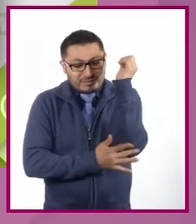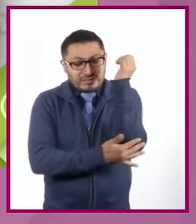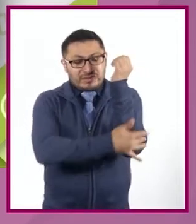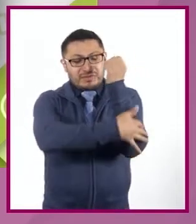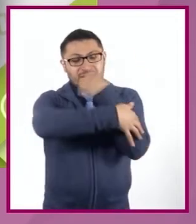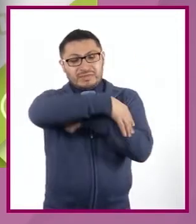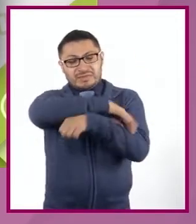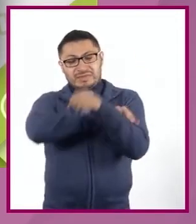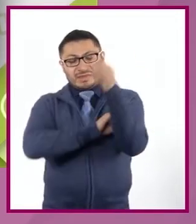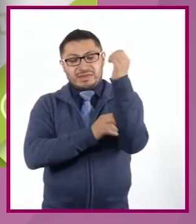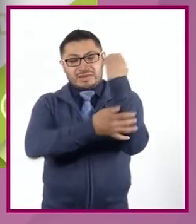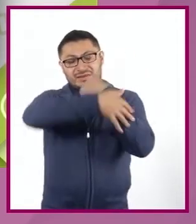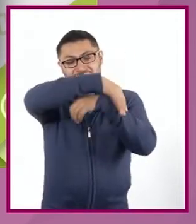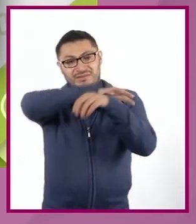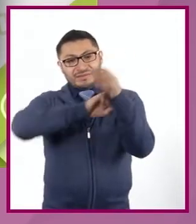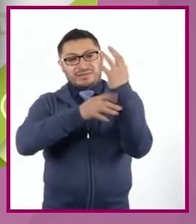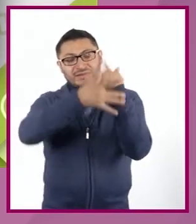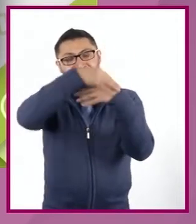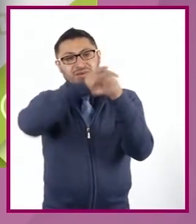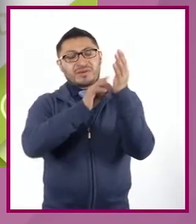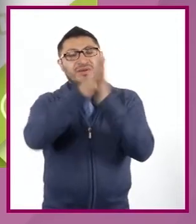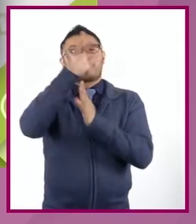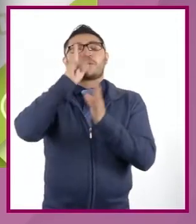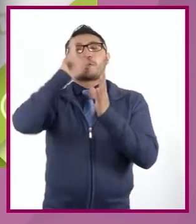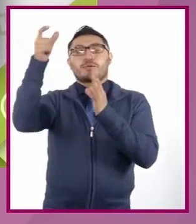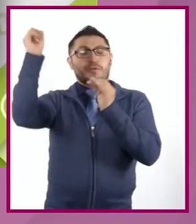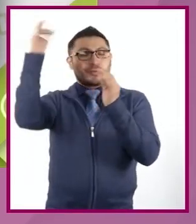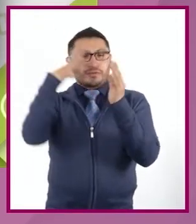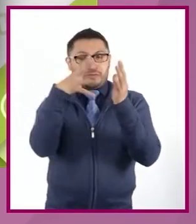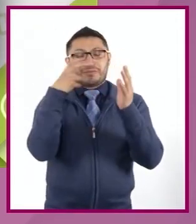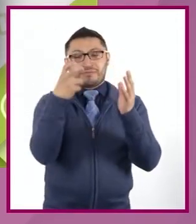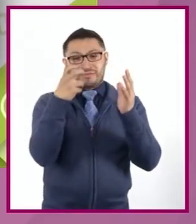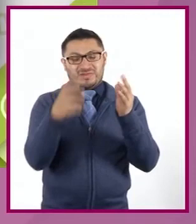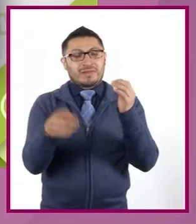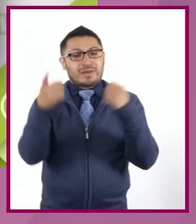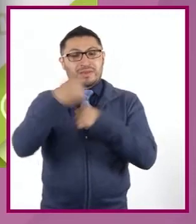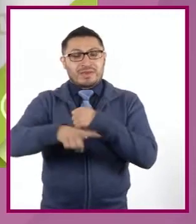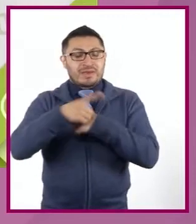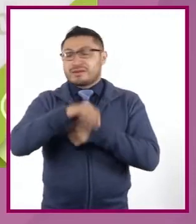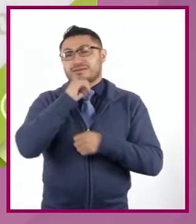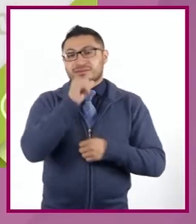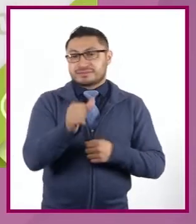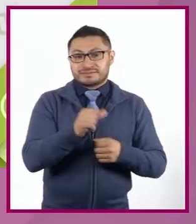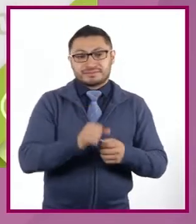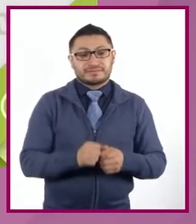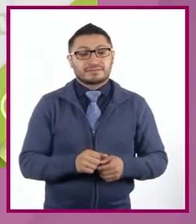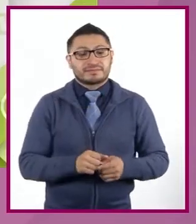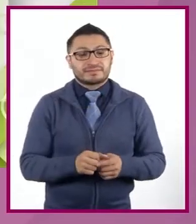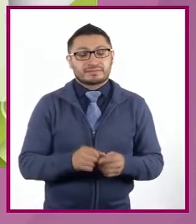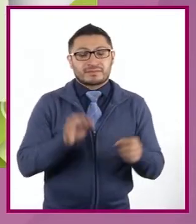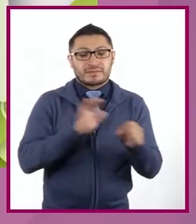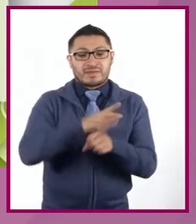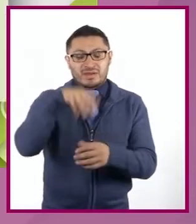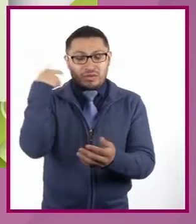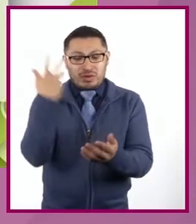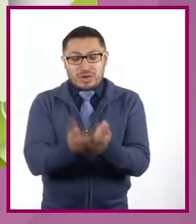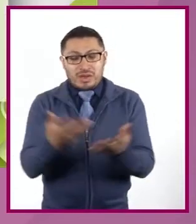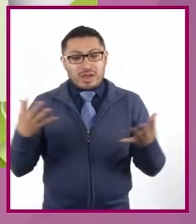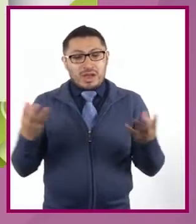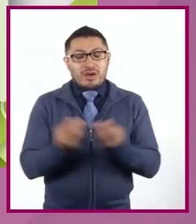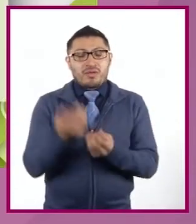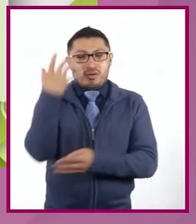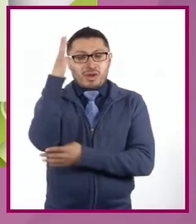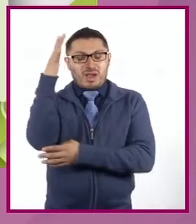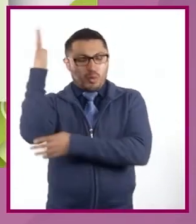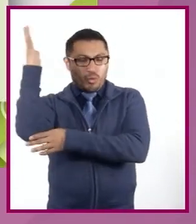encaraman en los árboles gigantes para alcanzar la luz, también sin causar daño. ¿Las que cayeron junto con el árbol gigante